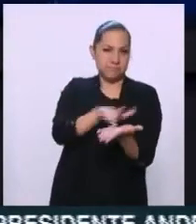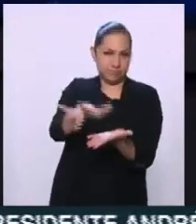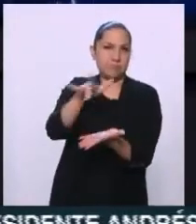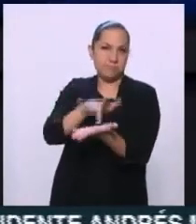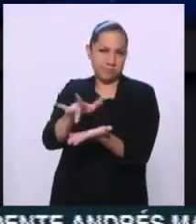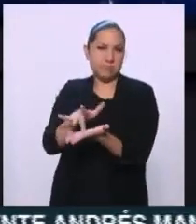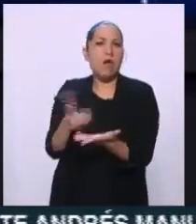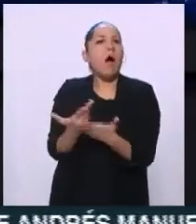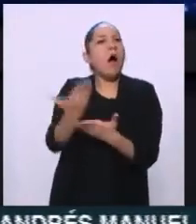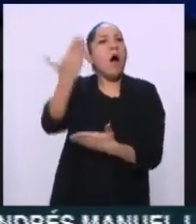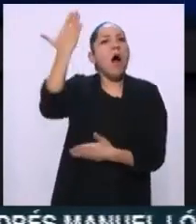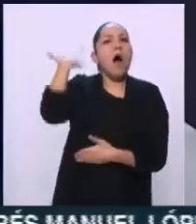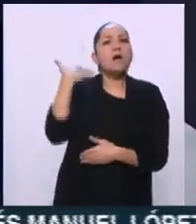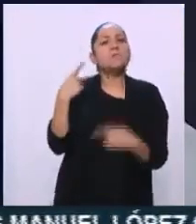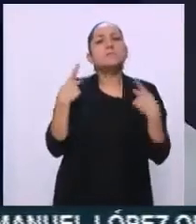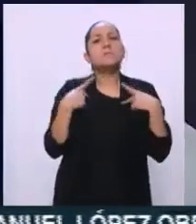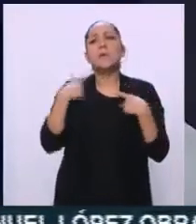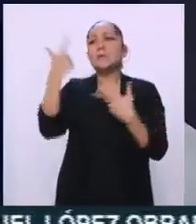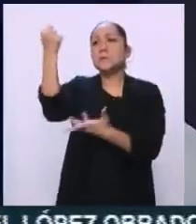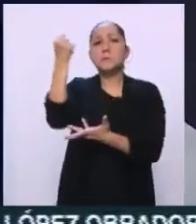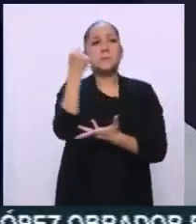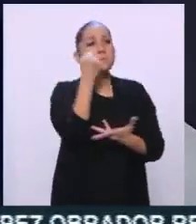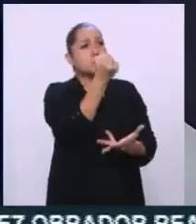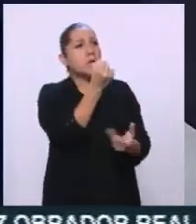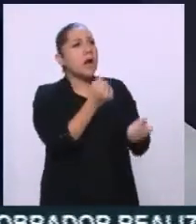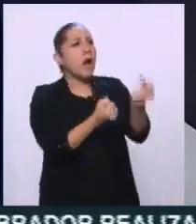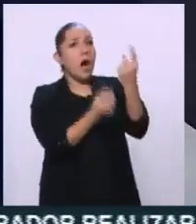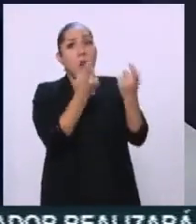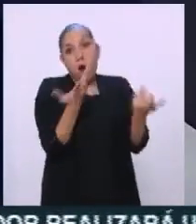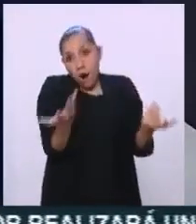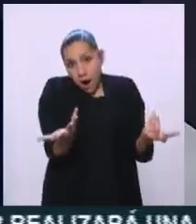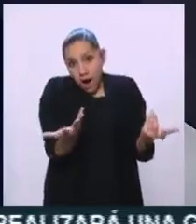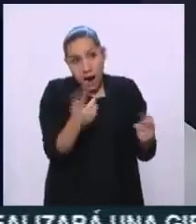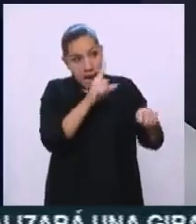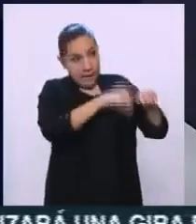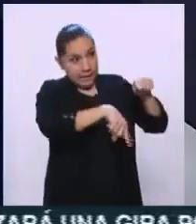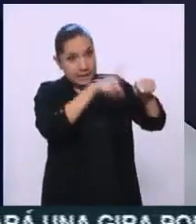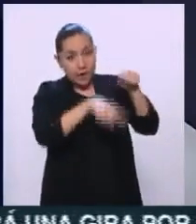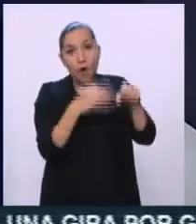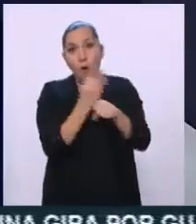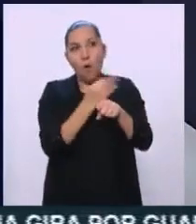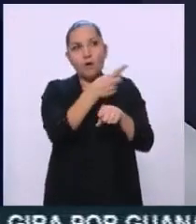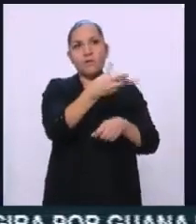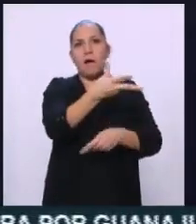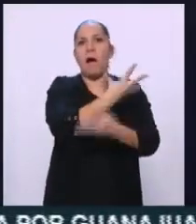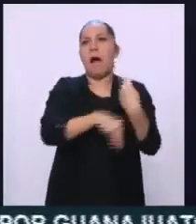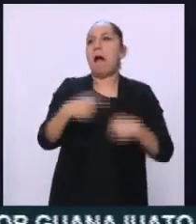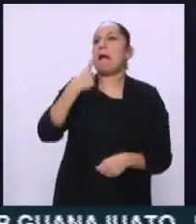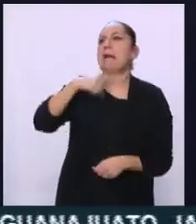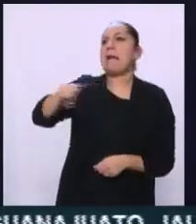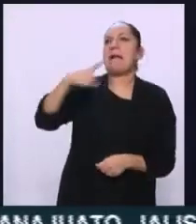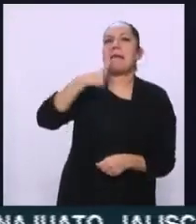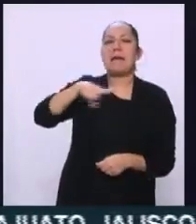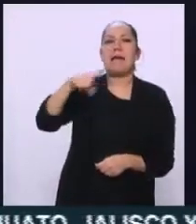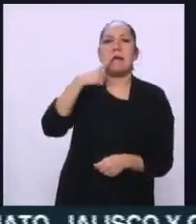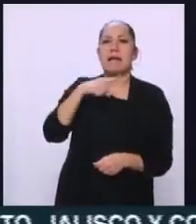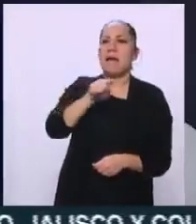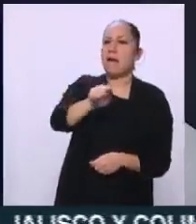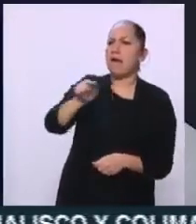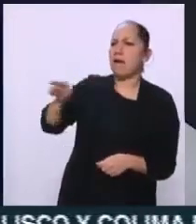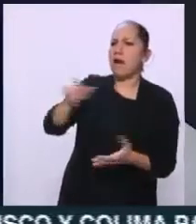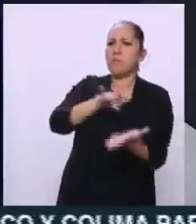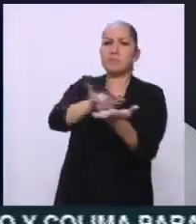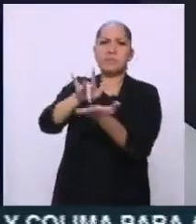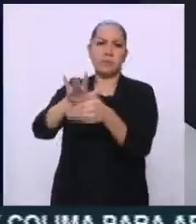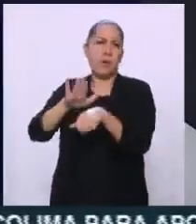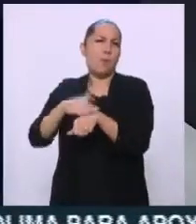exclusivamente del presupuesto, pues son los que ahora están cuestionando que no les toque nada. según ellos, ¿no? Porque se está repartiendo a la gente. Ya se están